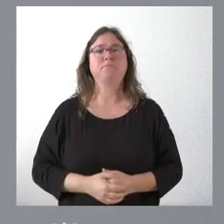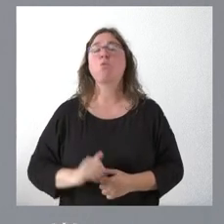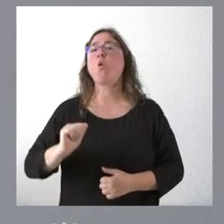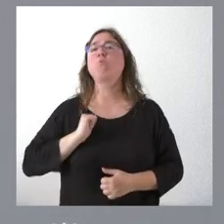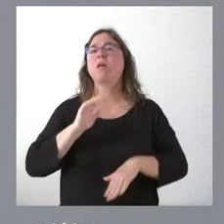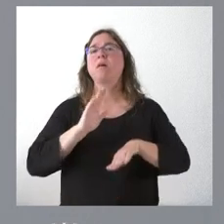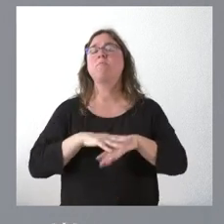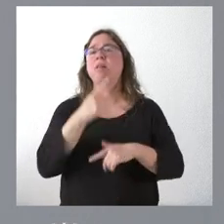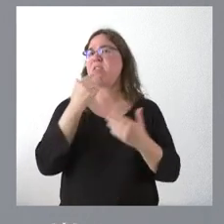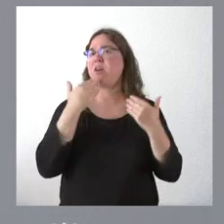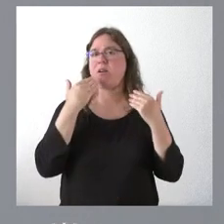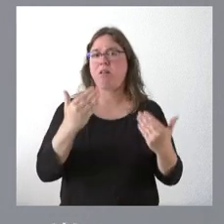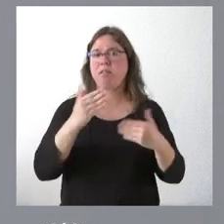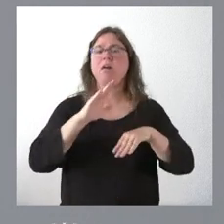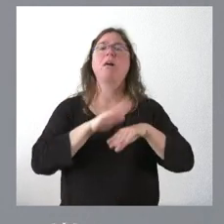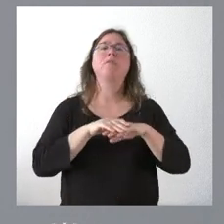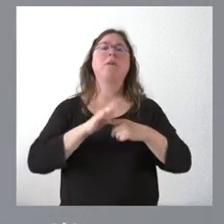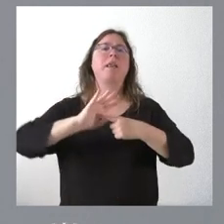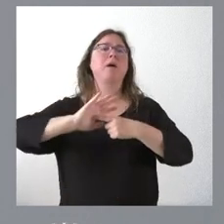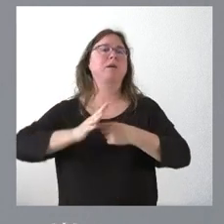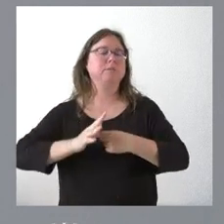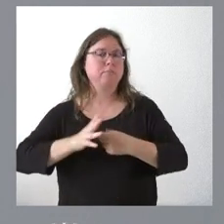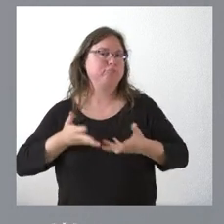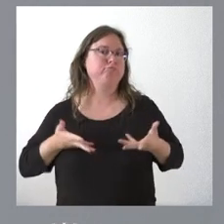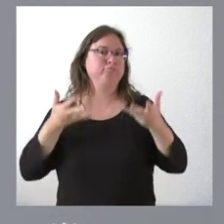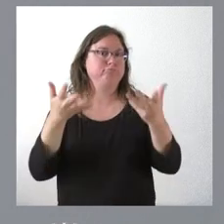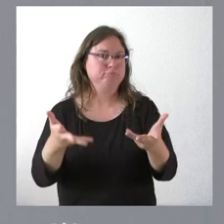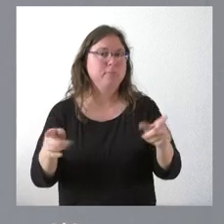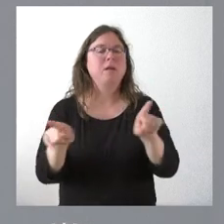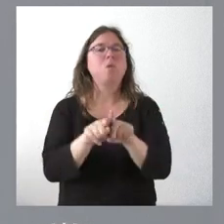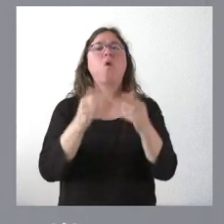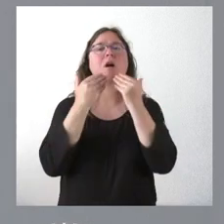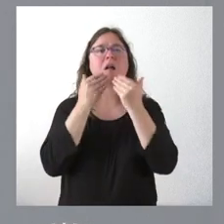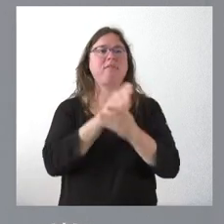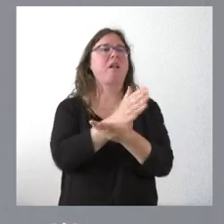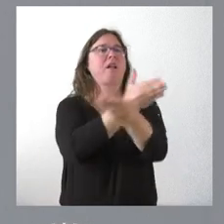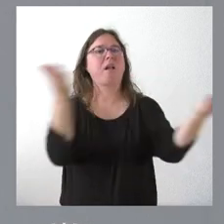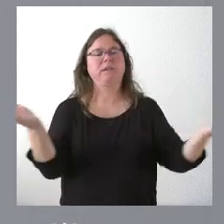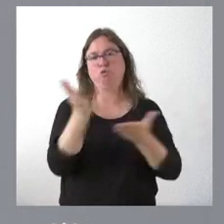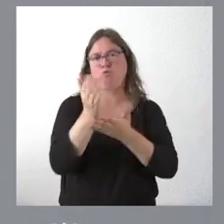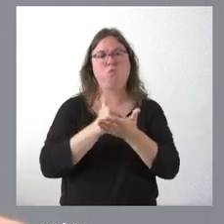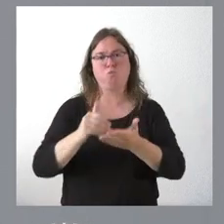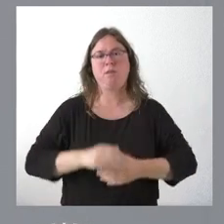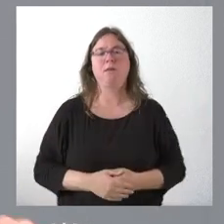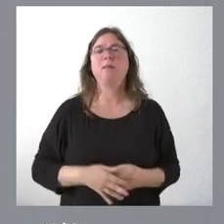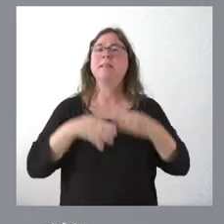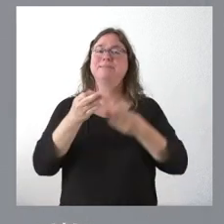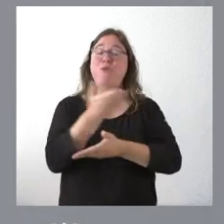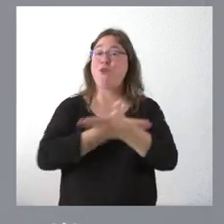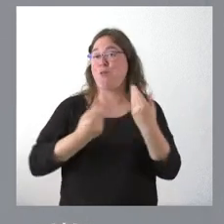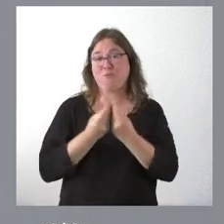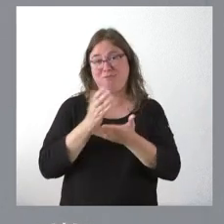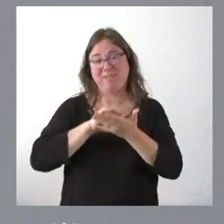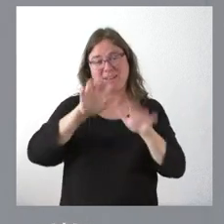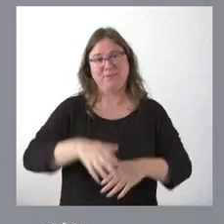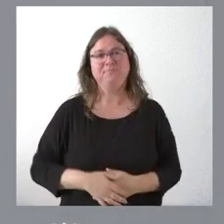para agradecer a la Comunidad de Castilla-La Mancha su disposición, como también agradezco al resto de comunidades autónomas que vienen colaborando con Castilla y León.